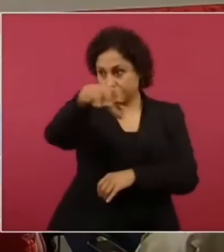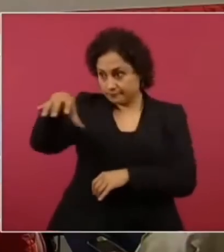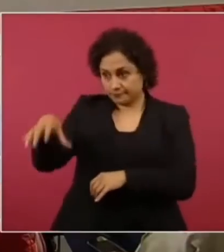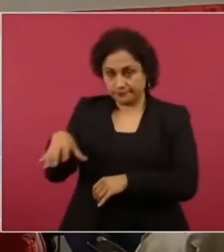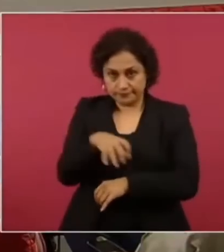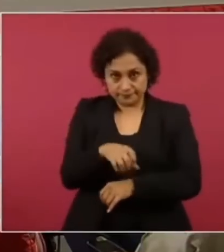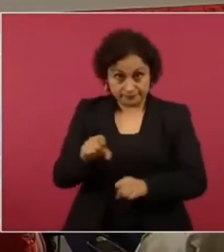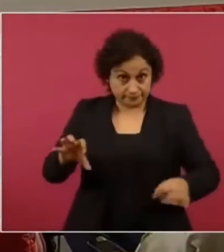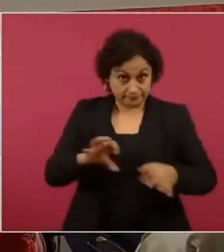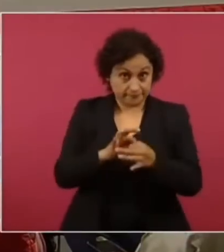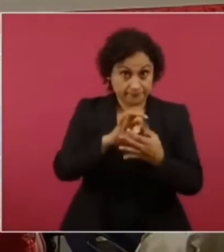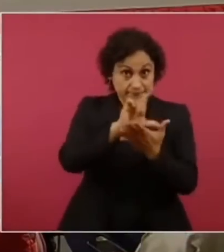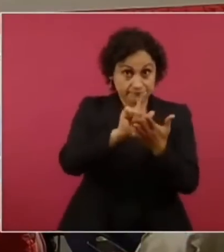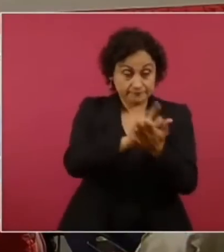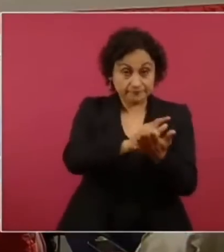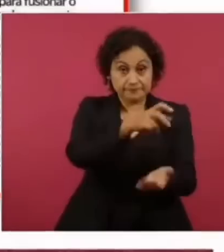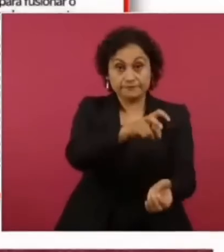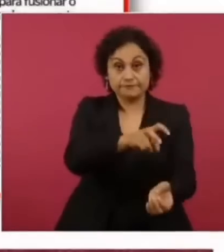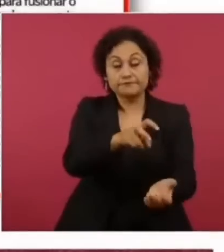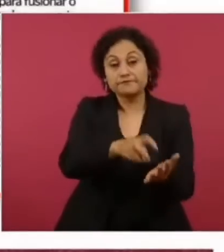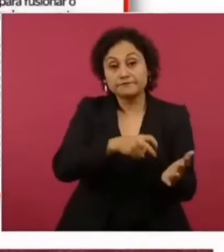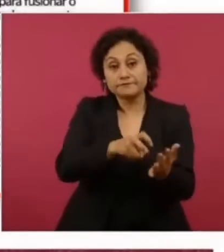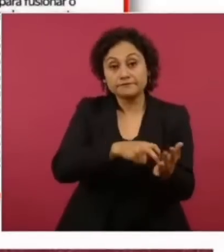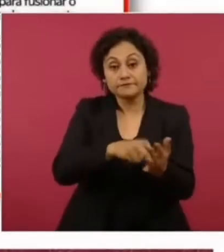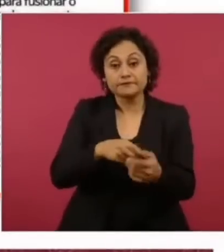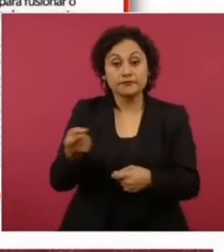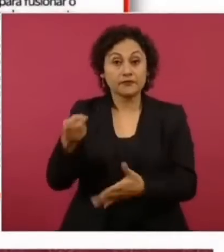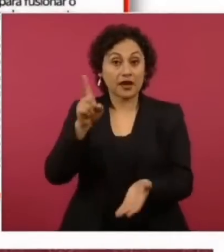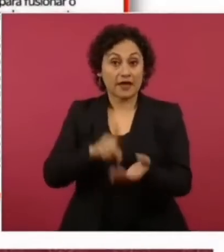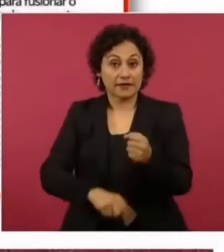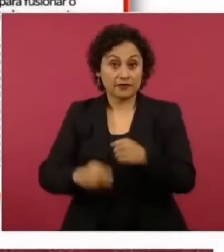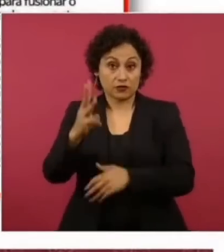esta reforma, en estas trabajan